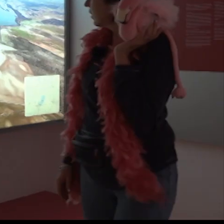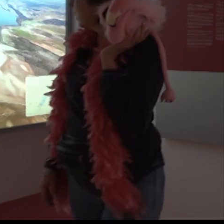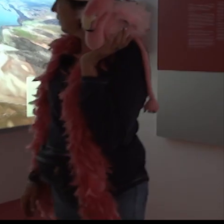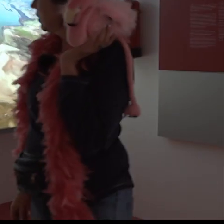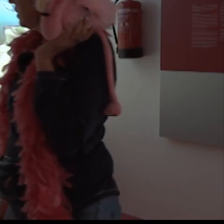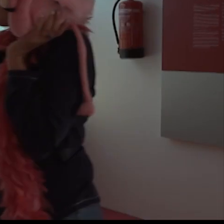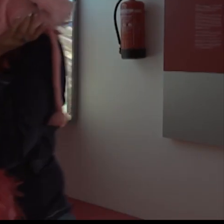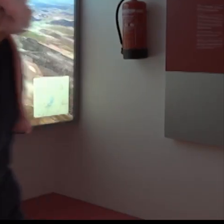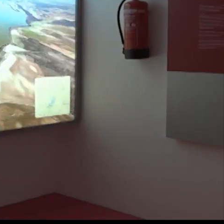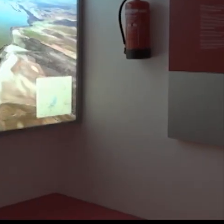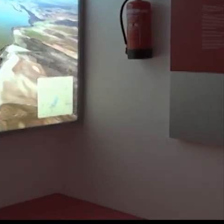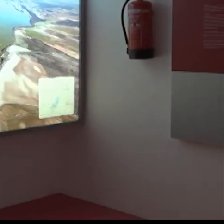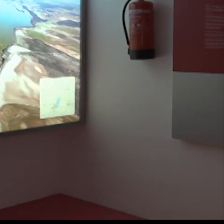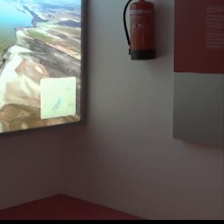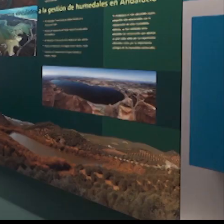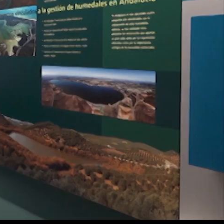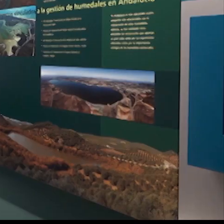Bonito esto, ¿eh?